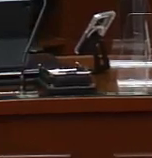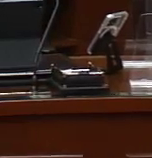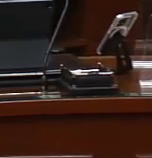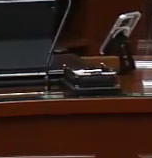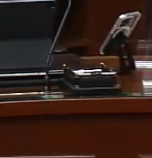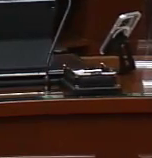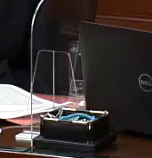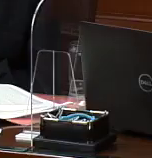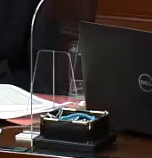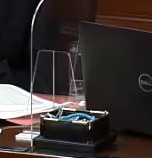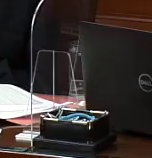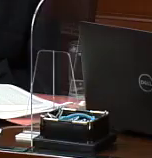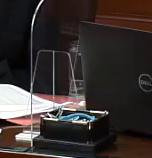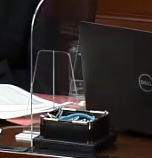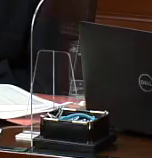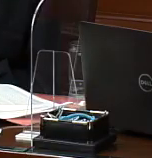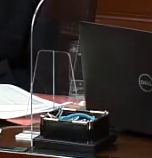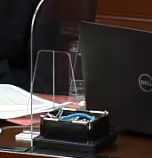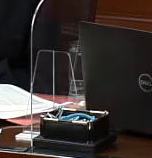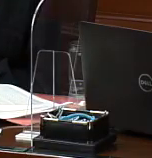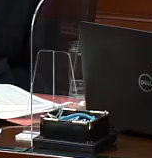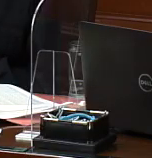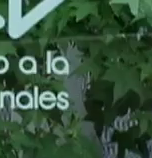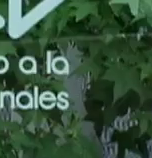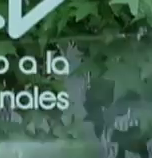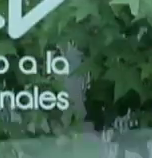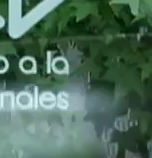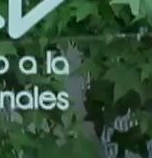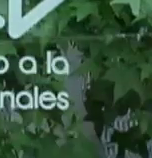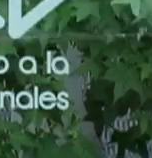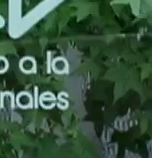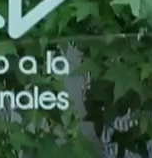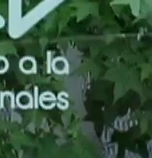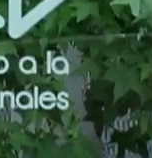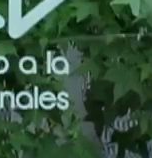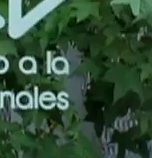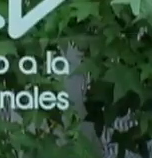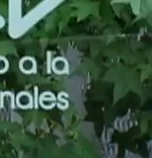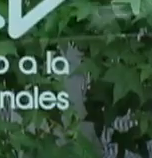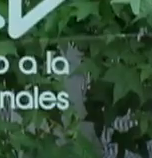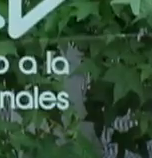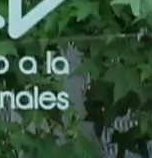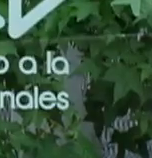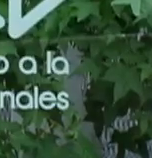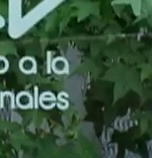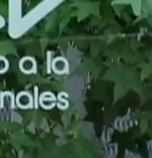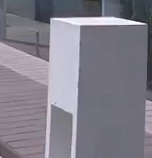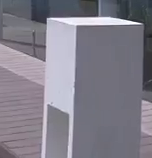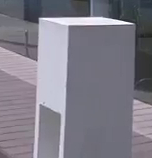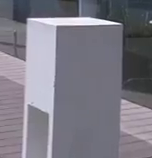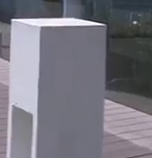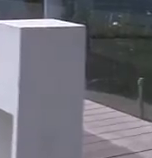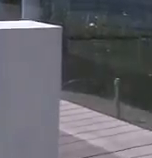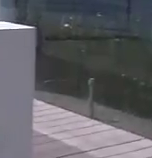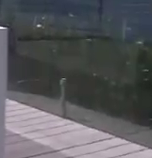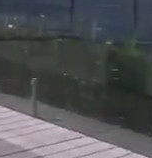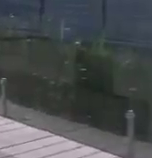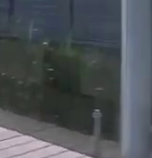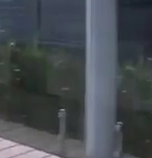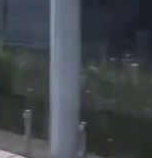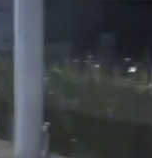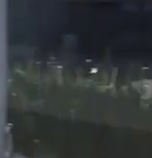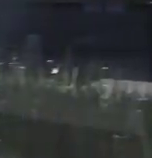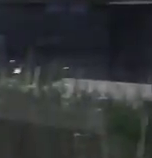para garantizar el control ciudadano sobre el actuar público, lo que atentaría contra la facultad del INAI de garantizar su